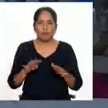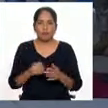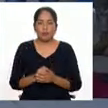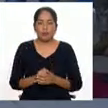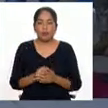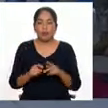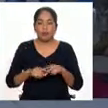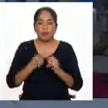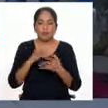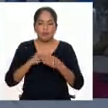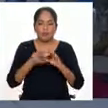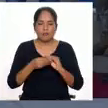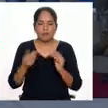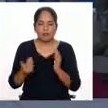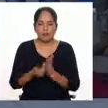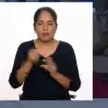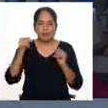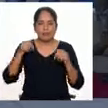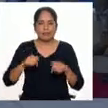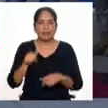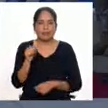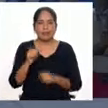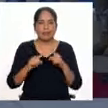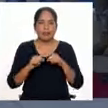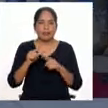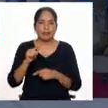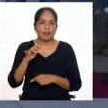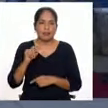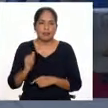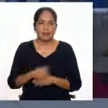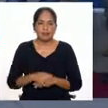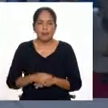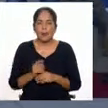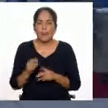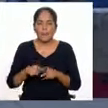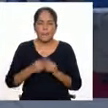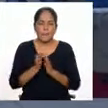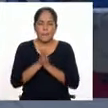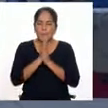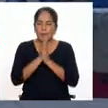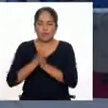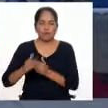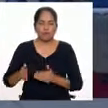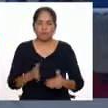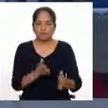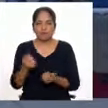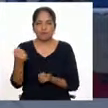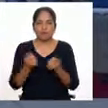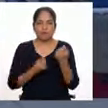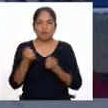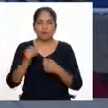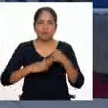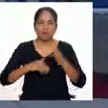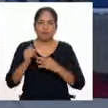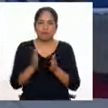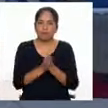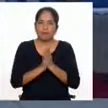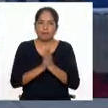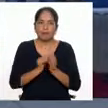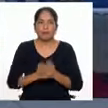historia acá en Atalaya. Muchísimas gracias. Y nuestra carretera es lo más importante que necesitamos para el desarrollo de nuestra provincia. Muchas